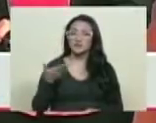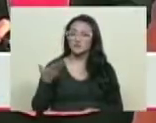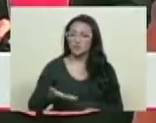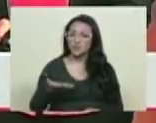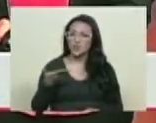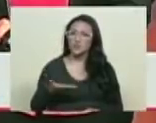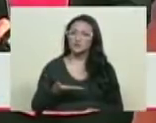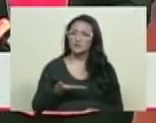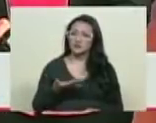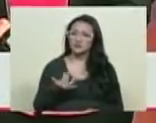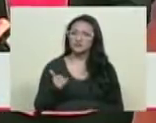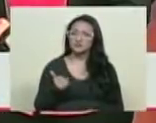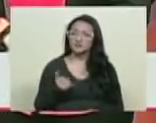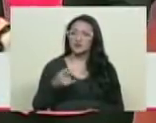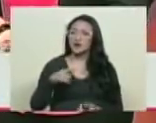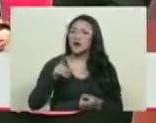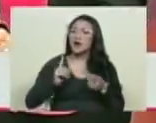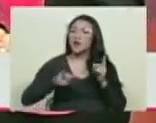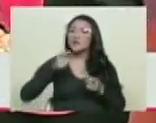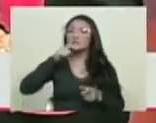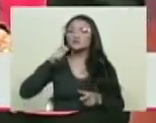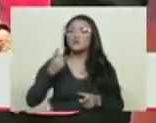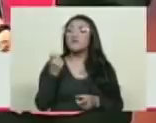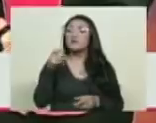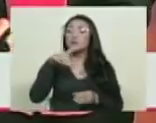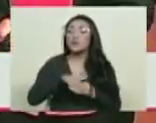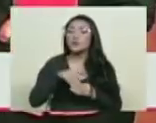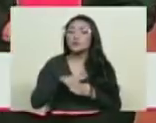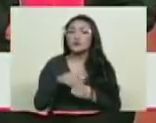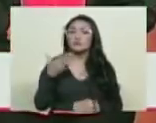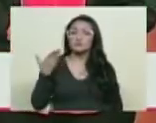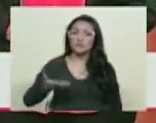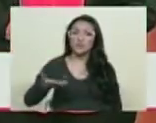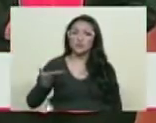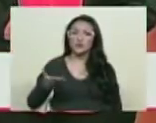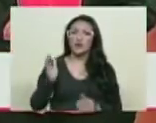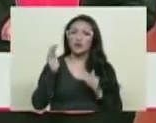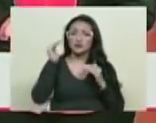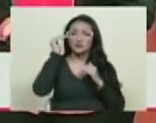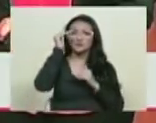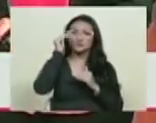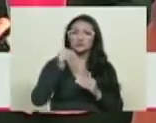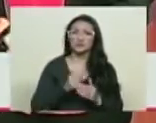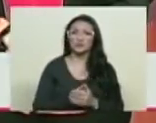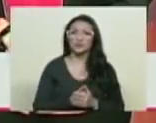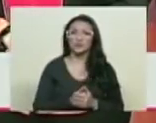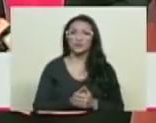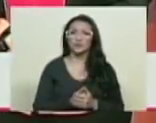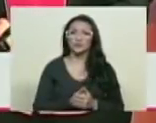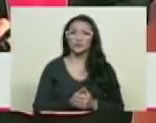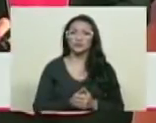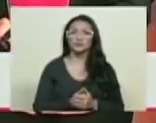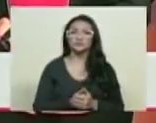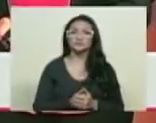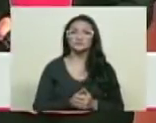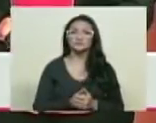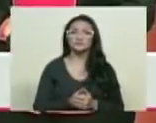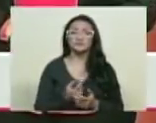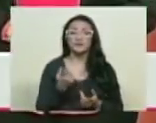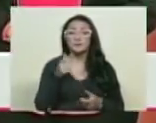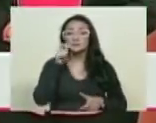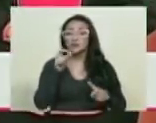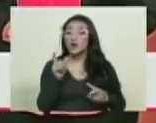digo sobre todo aquellos que lo han votado todavía atención compatriotas que aún no han votado